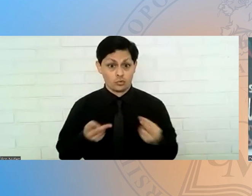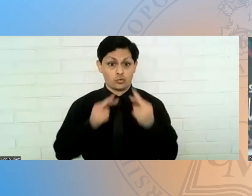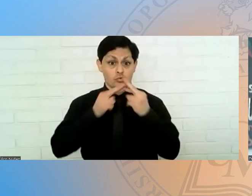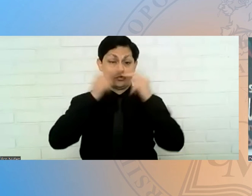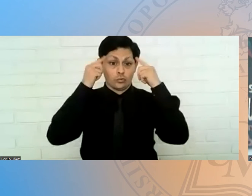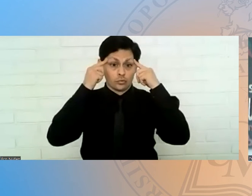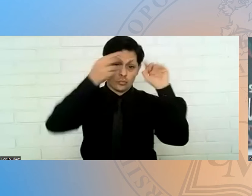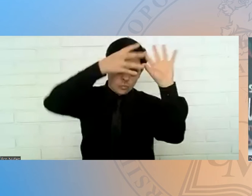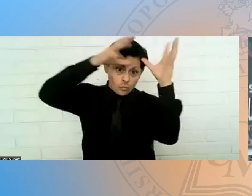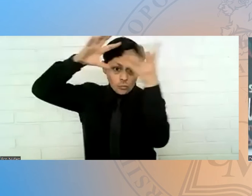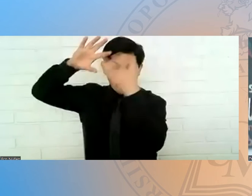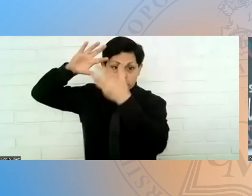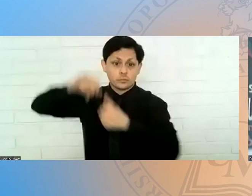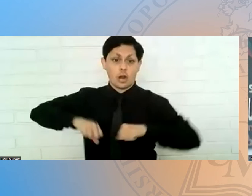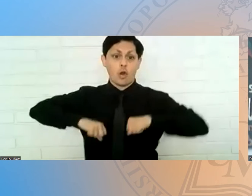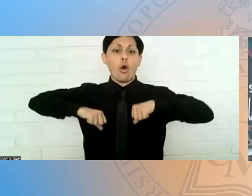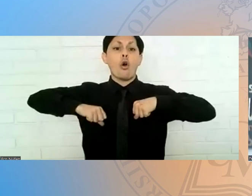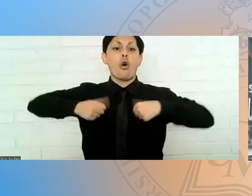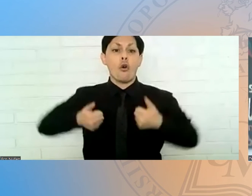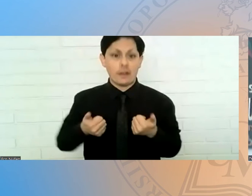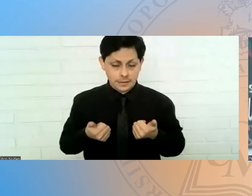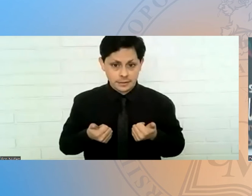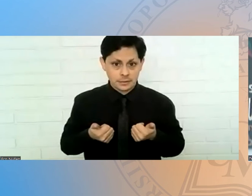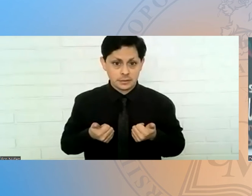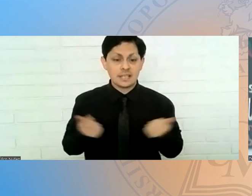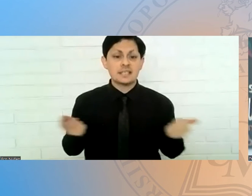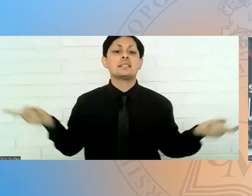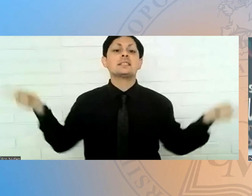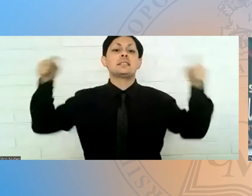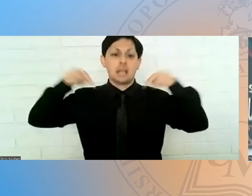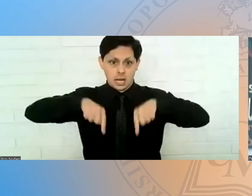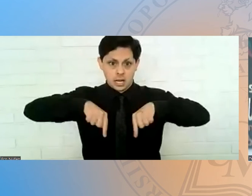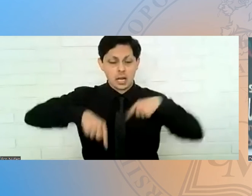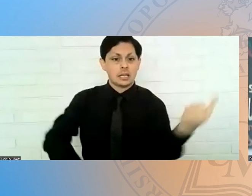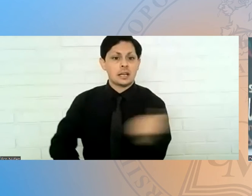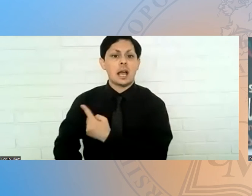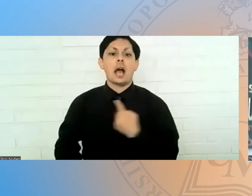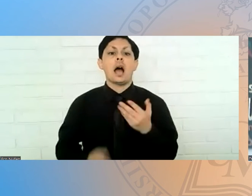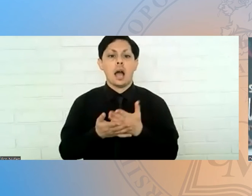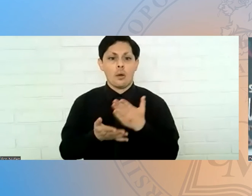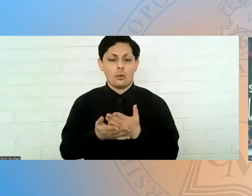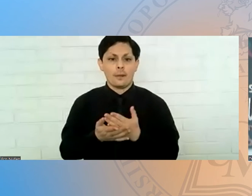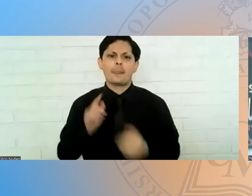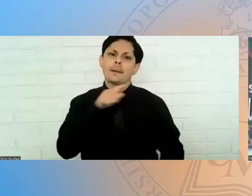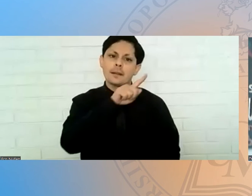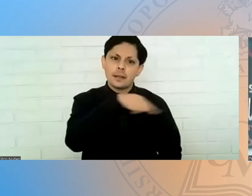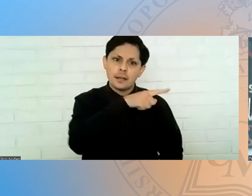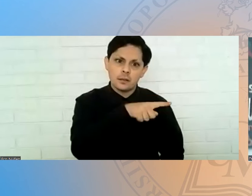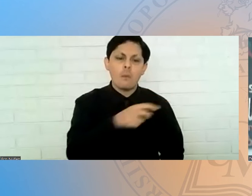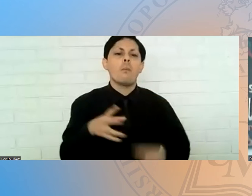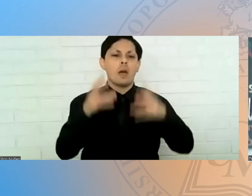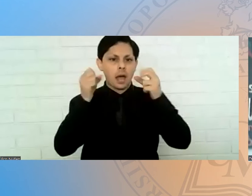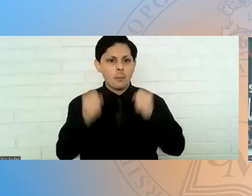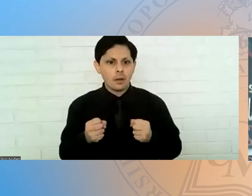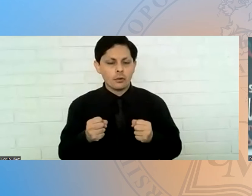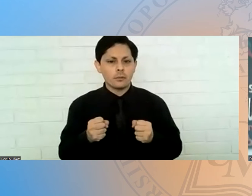Podemos hacer que las y los jóvenes que llegan a nuestras aulas de formación puedan comprenderlo con más facilidad